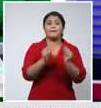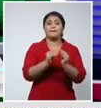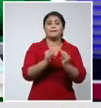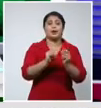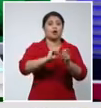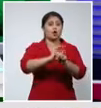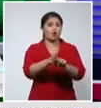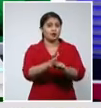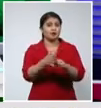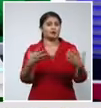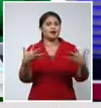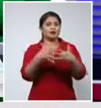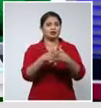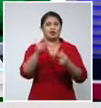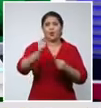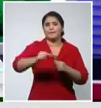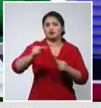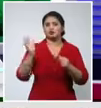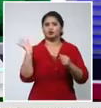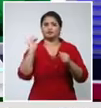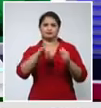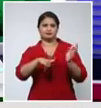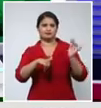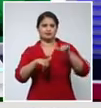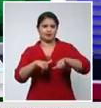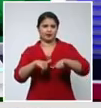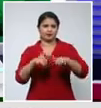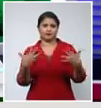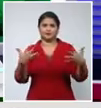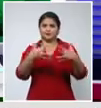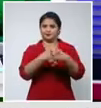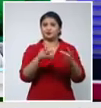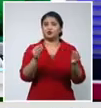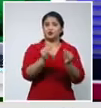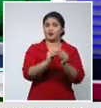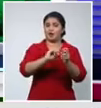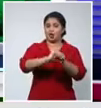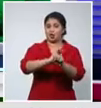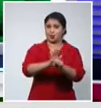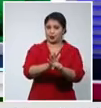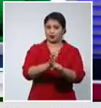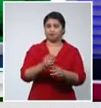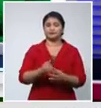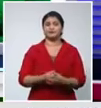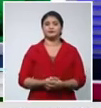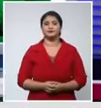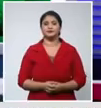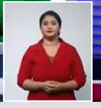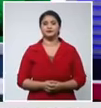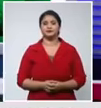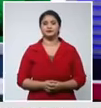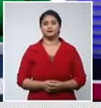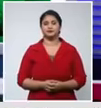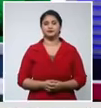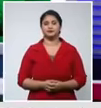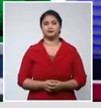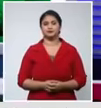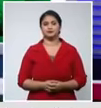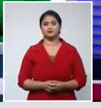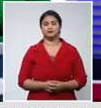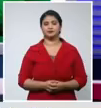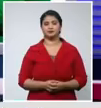el 19,4% de todos los casos desde el 1 de noviembre. Por